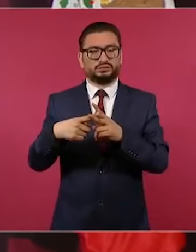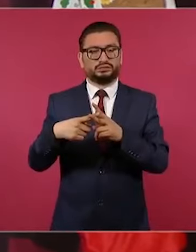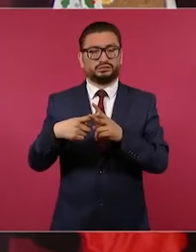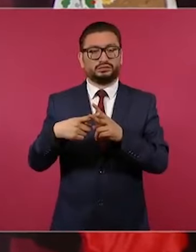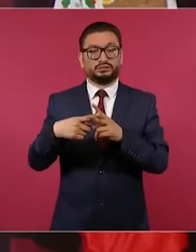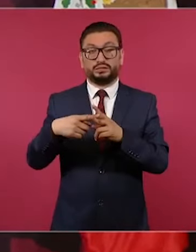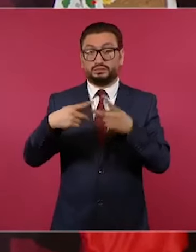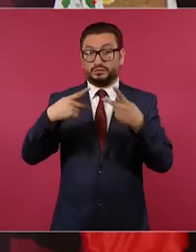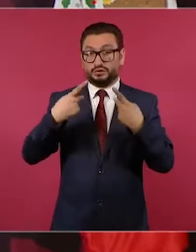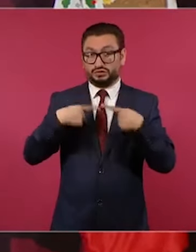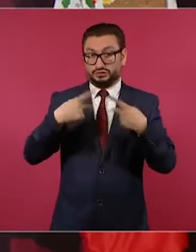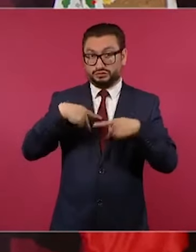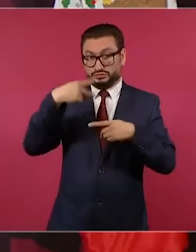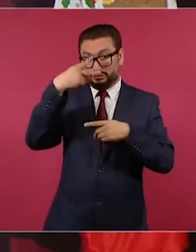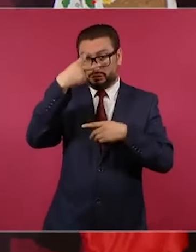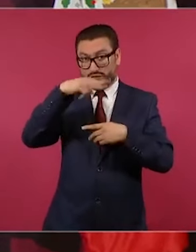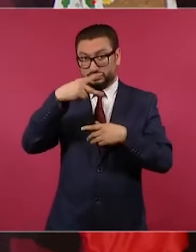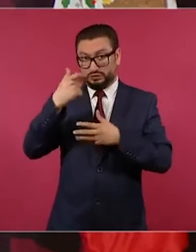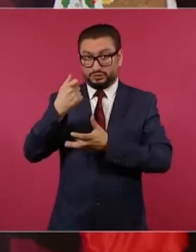mexicanos,